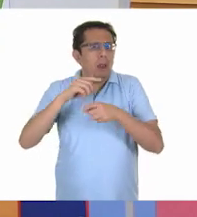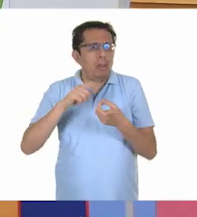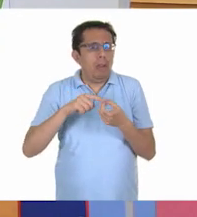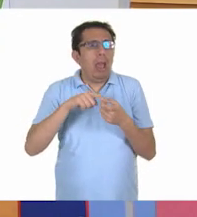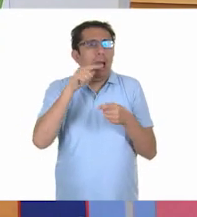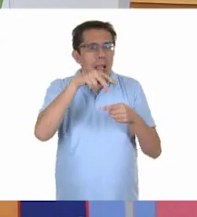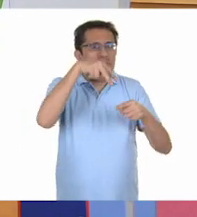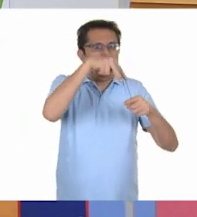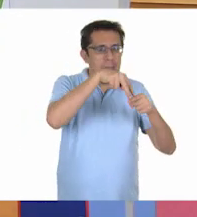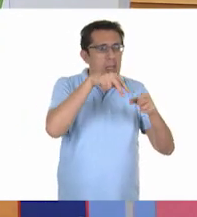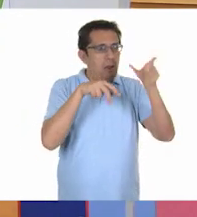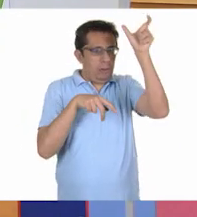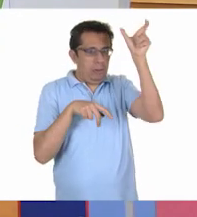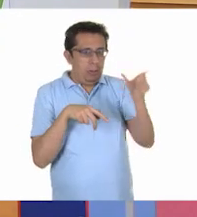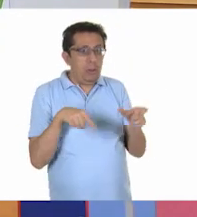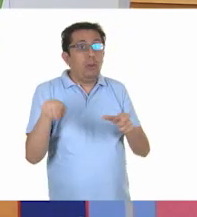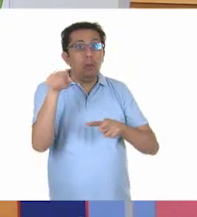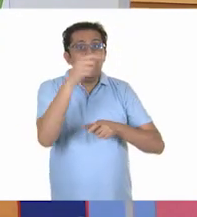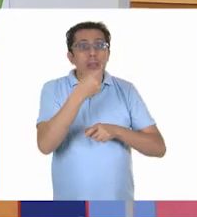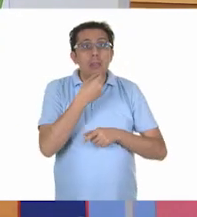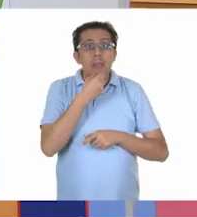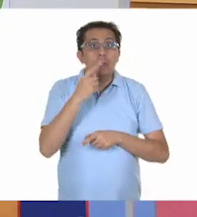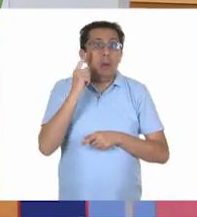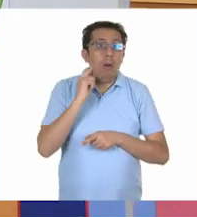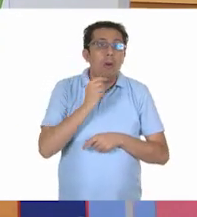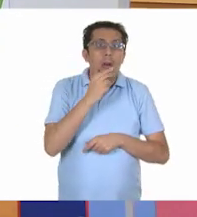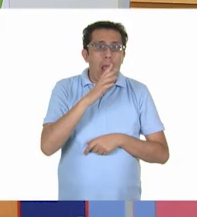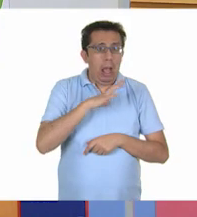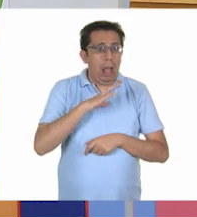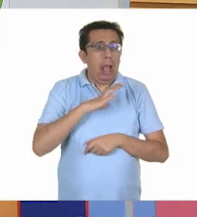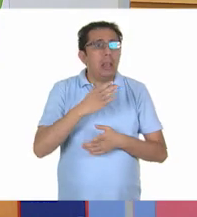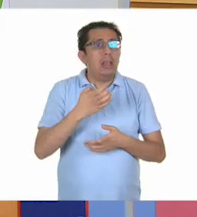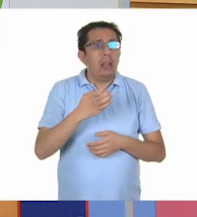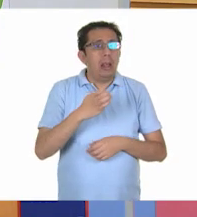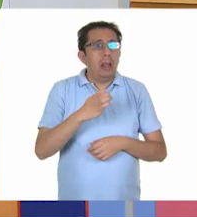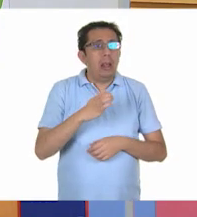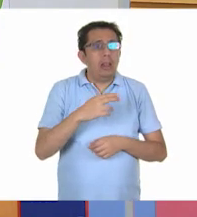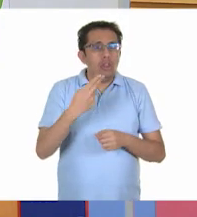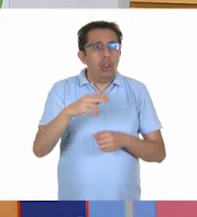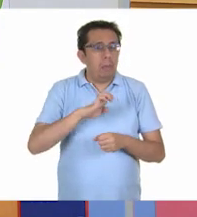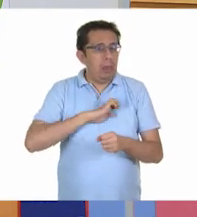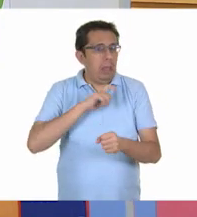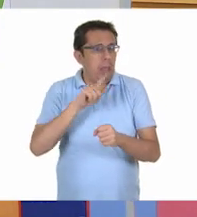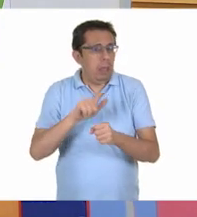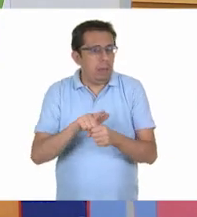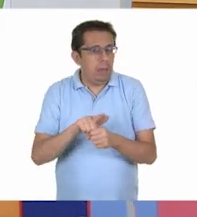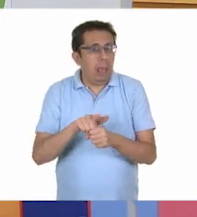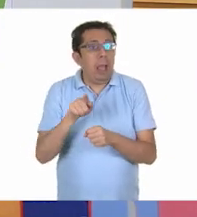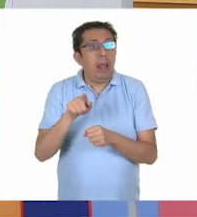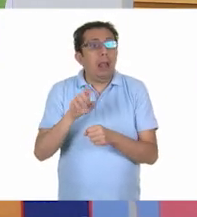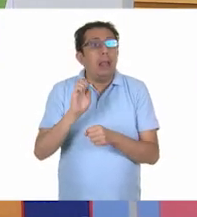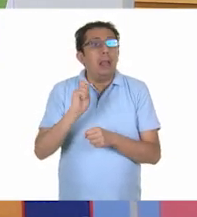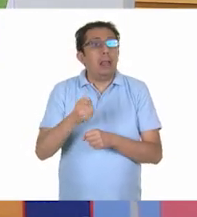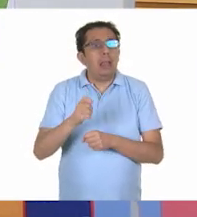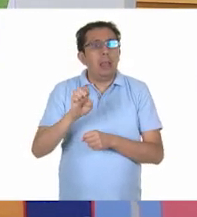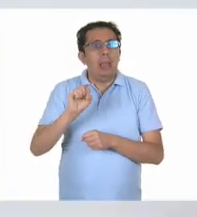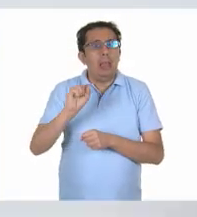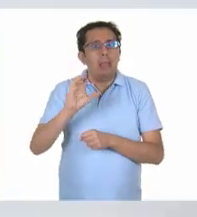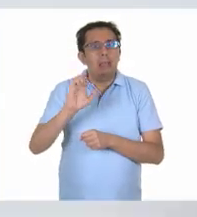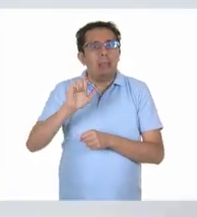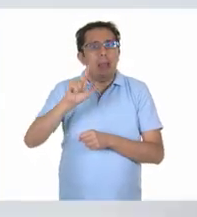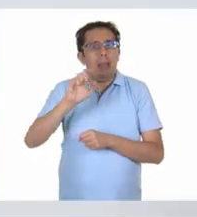ustedes observan, niñas y niños también tienen un nombre especial. ¿Cómo se llama? Ese es un triángulo